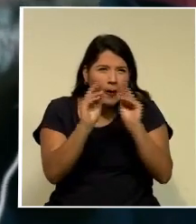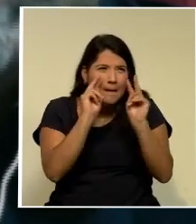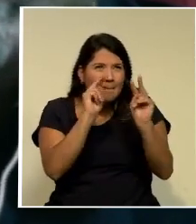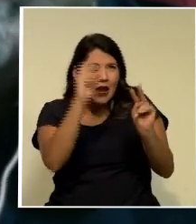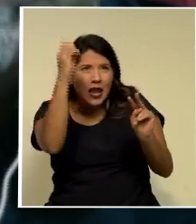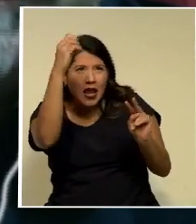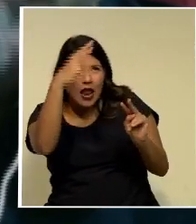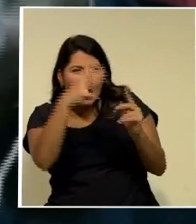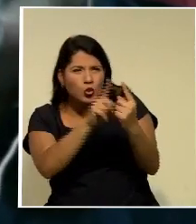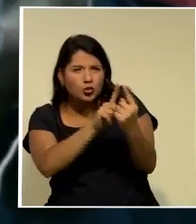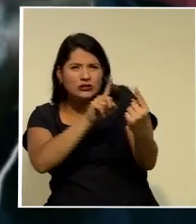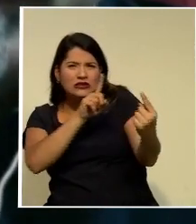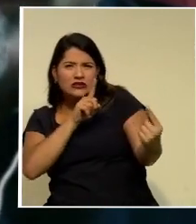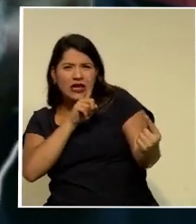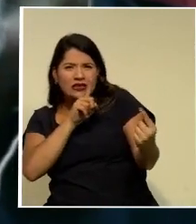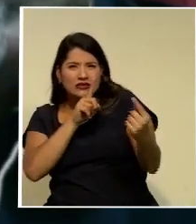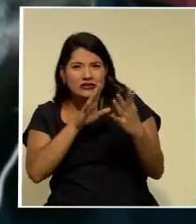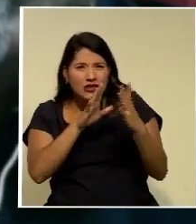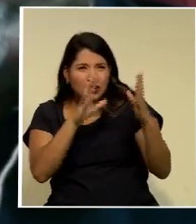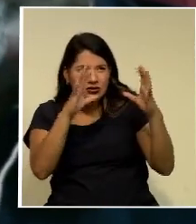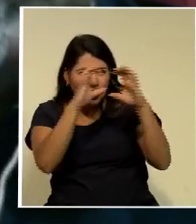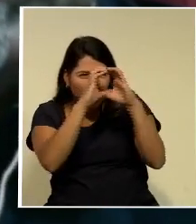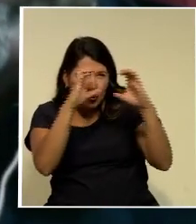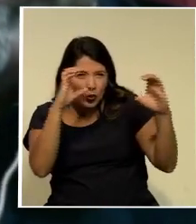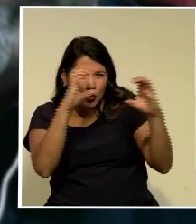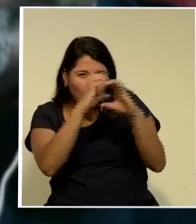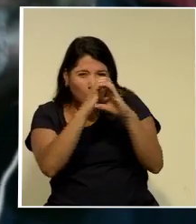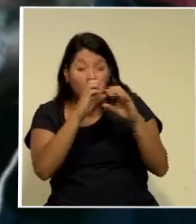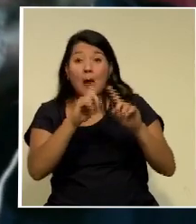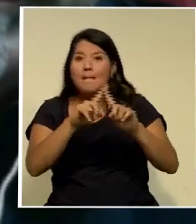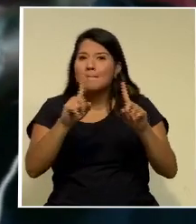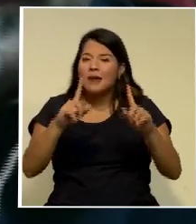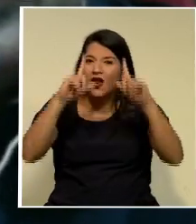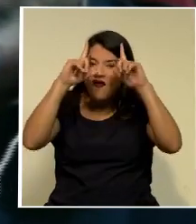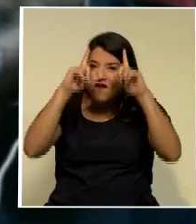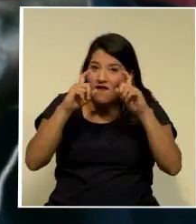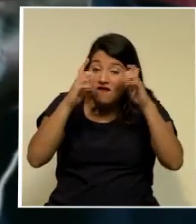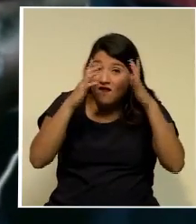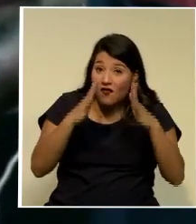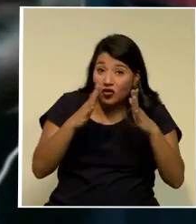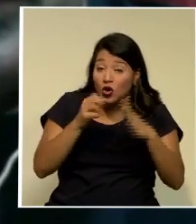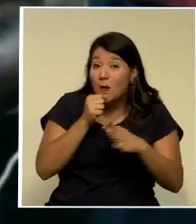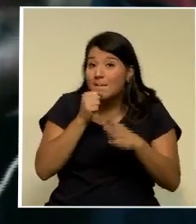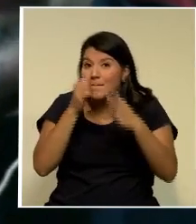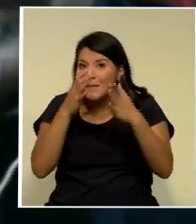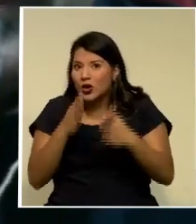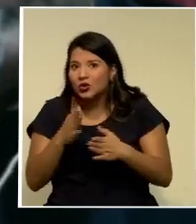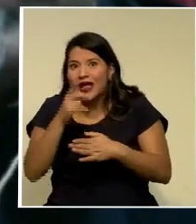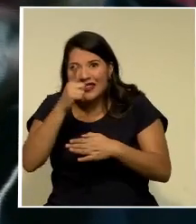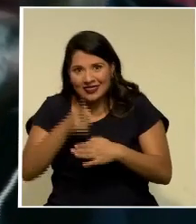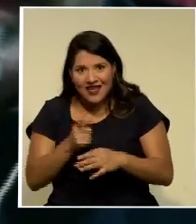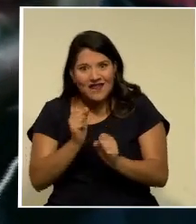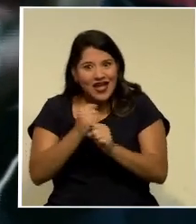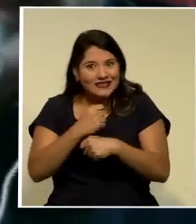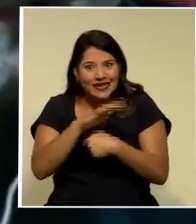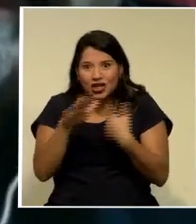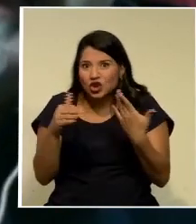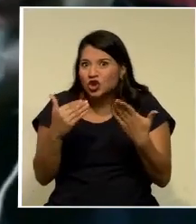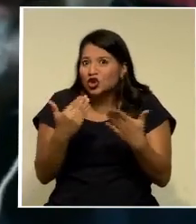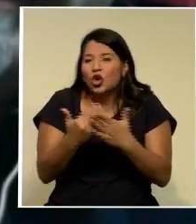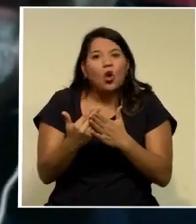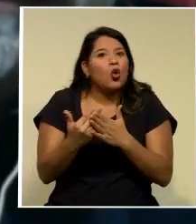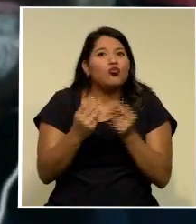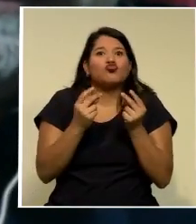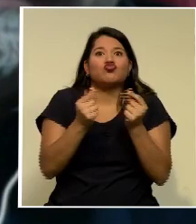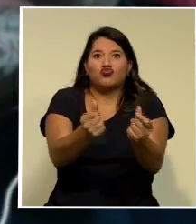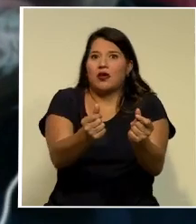diafragma, la composición. Pero los fotoperiodistas tienen que hacer todo eso de una manera espontánea.